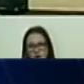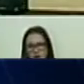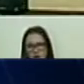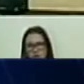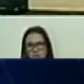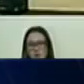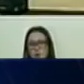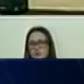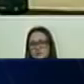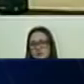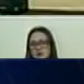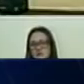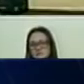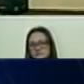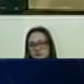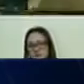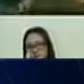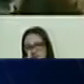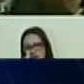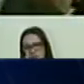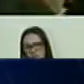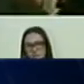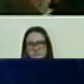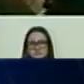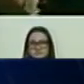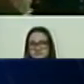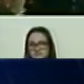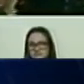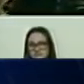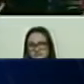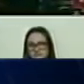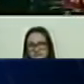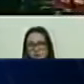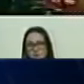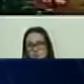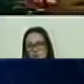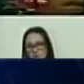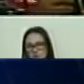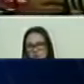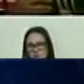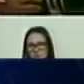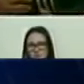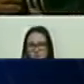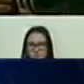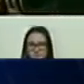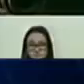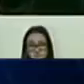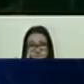las redes sociales, por Facebook Live, Periscope, Twitter, Instagram,